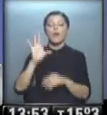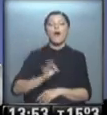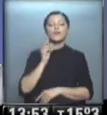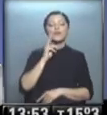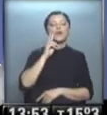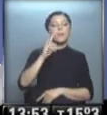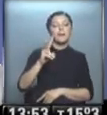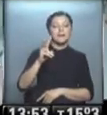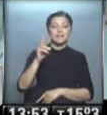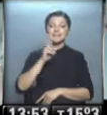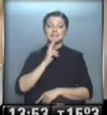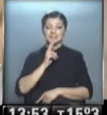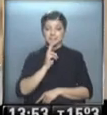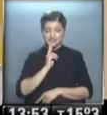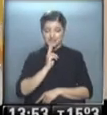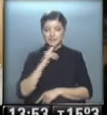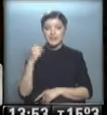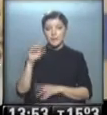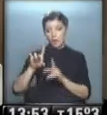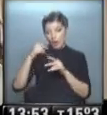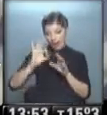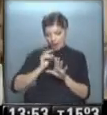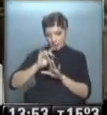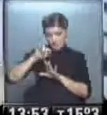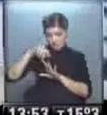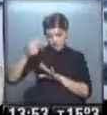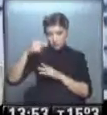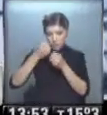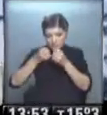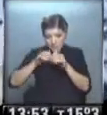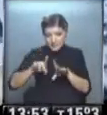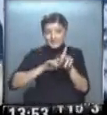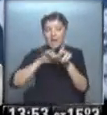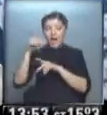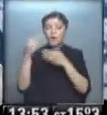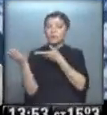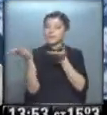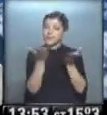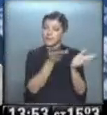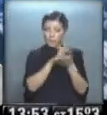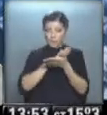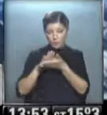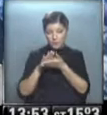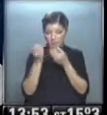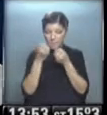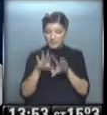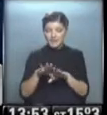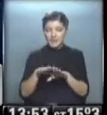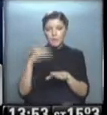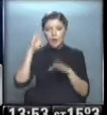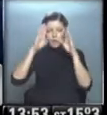óptica estamos a principio del año que viene dando los primeros servicios en las primeras trazas y la idea es